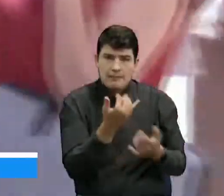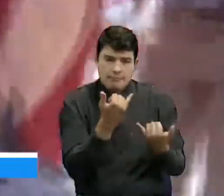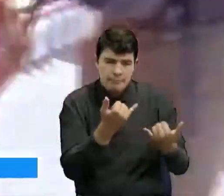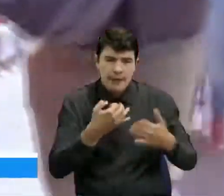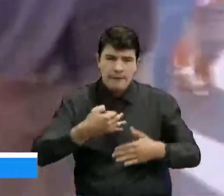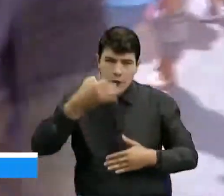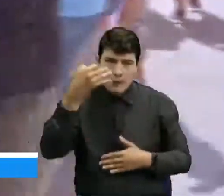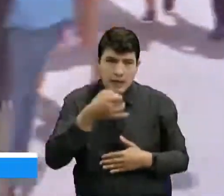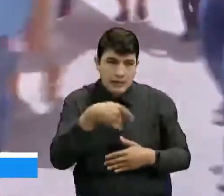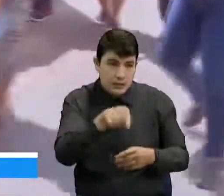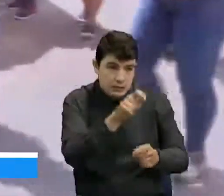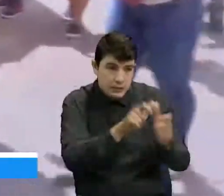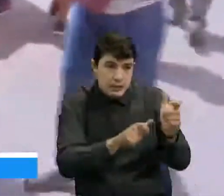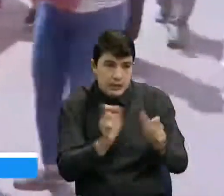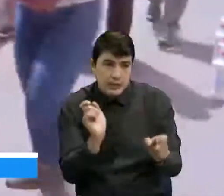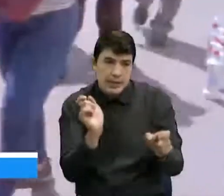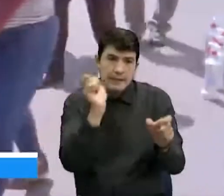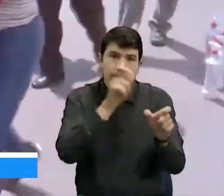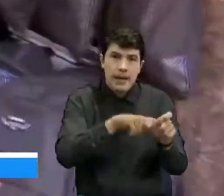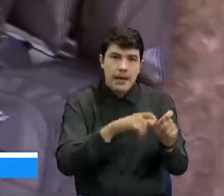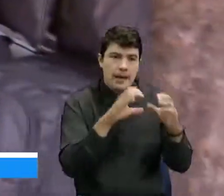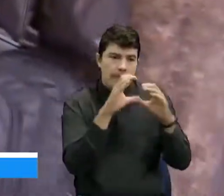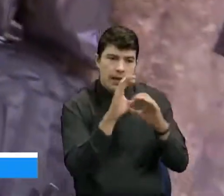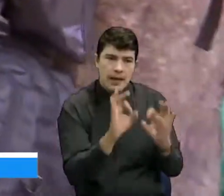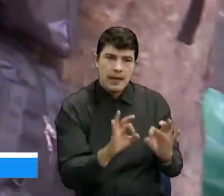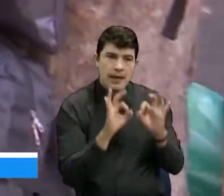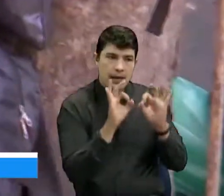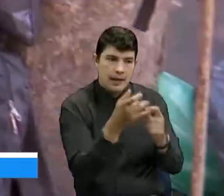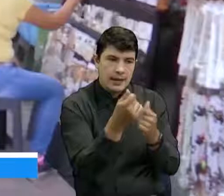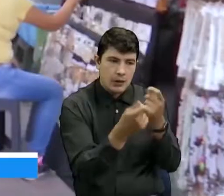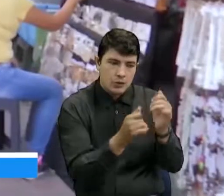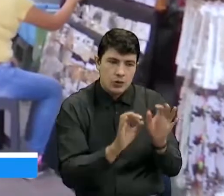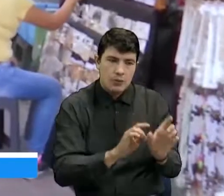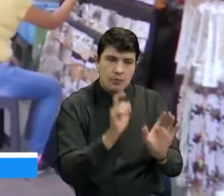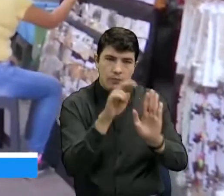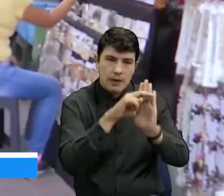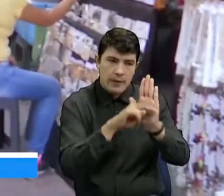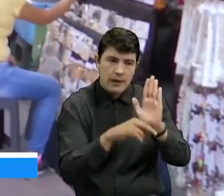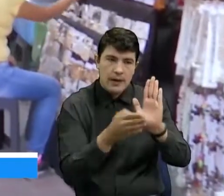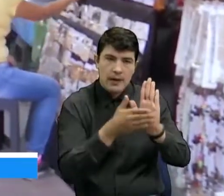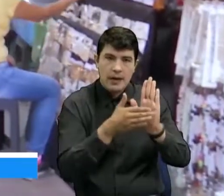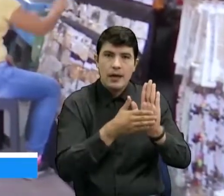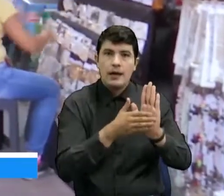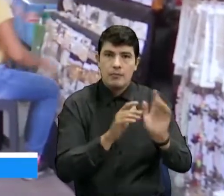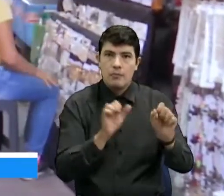formalización de estas personas para que también puedan acceder de un negocio que cumpla con el lleno total de los requisitos.